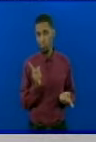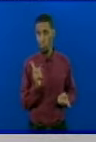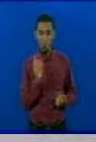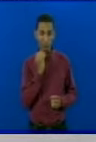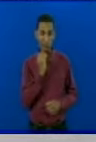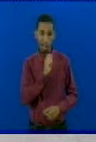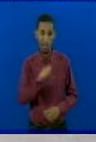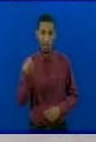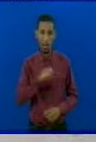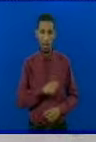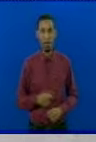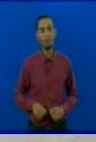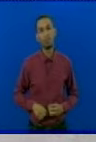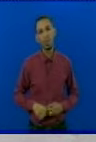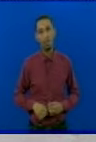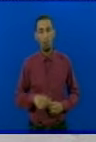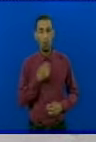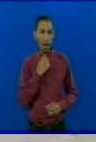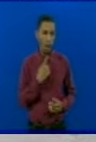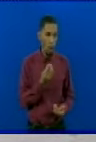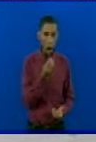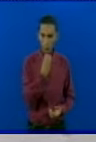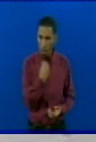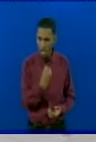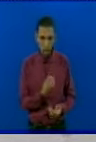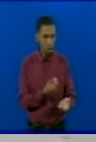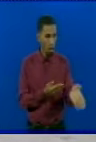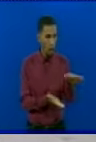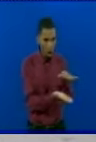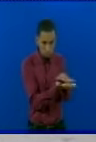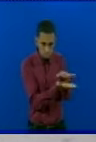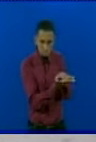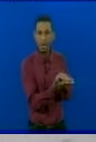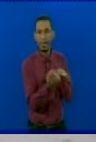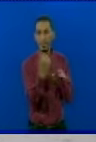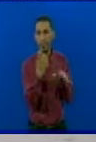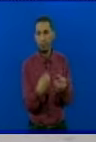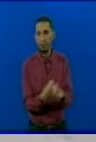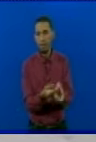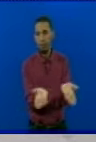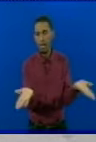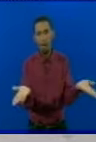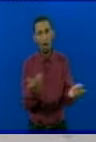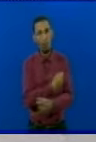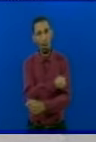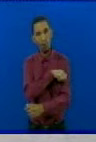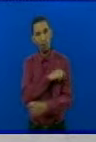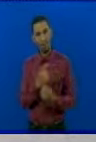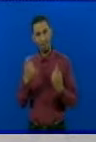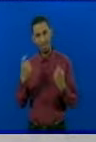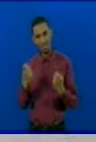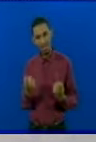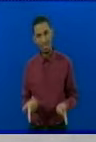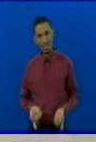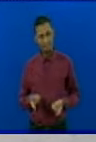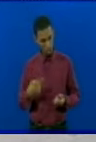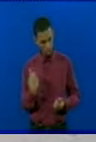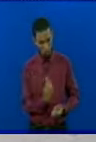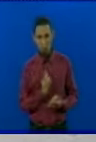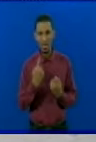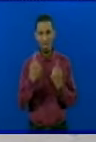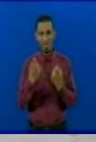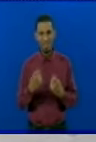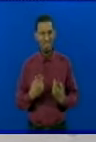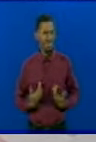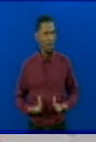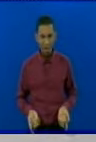los almacenes, que se distribuyan a la hora que sea, porque el pueblo lo que necesita es tener